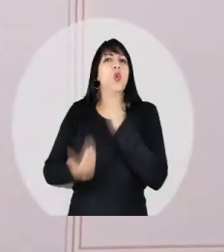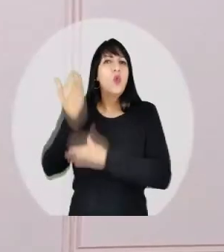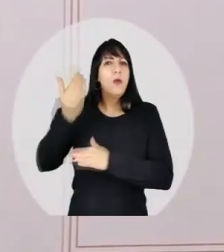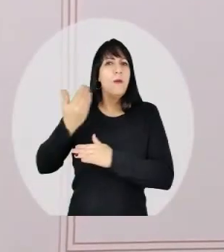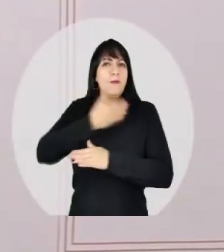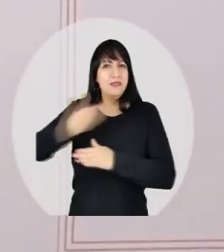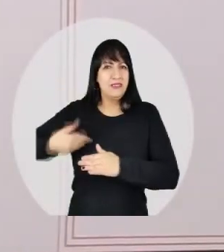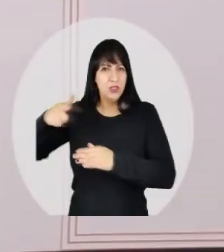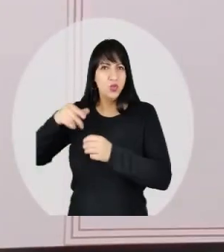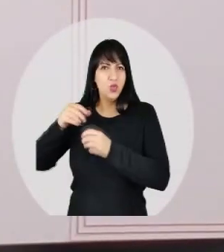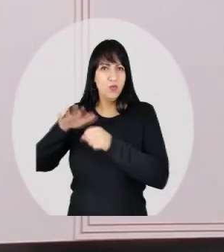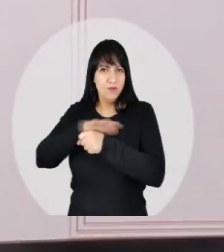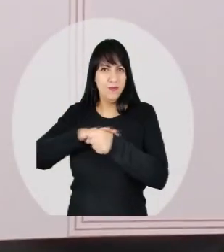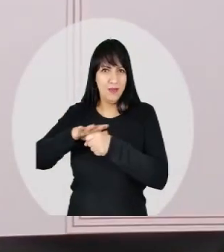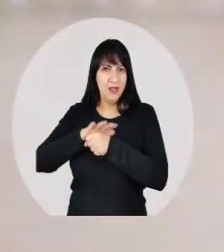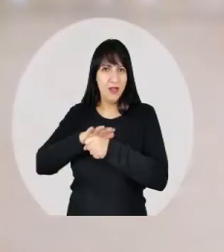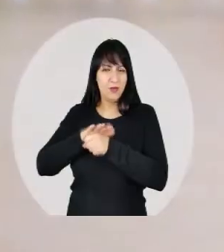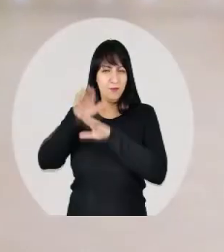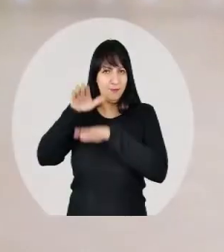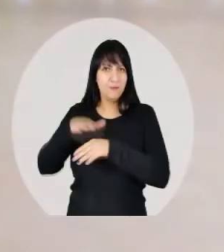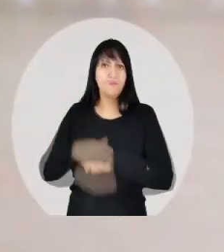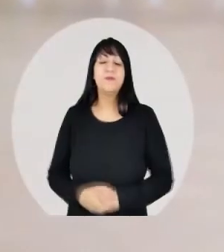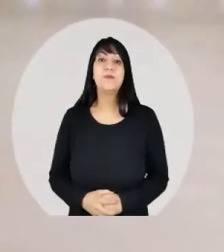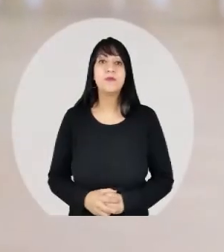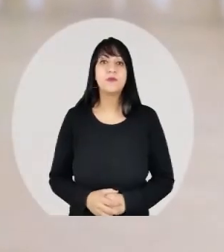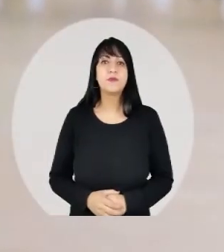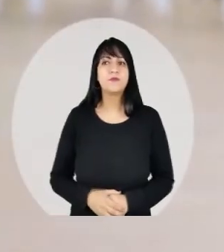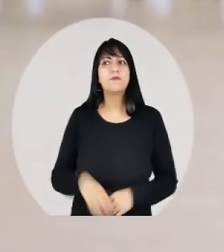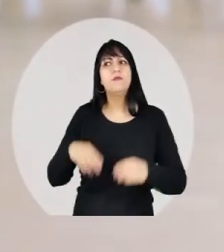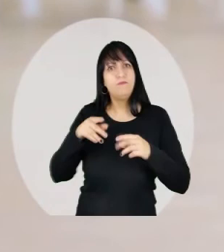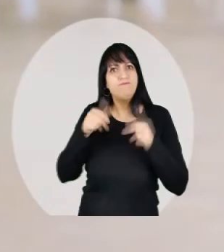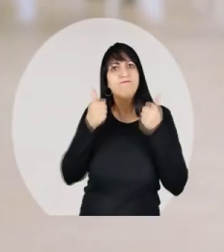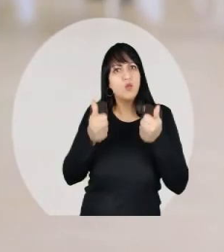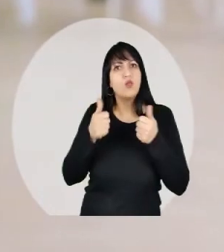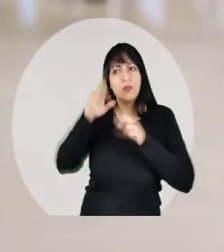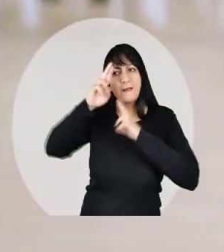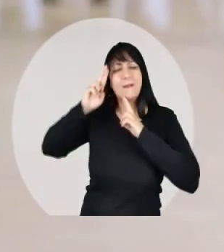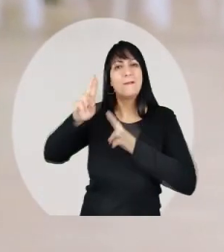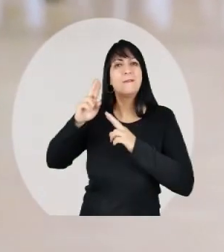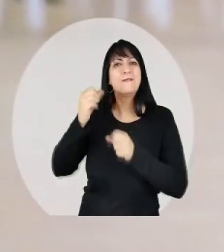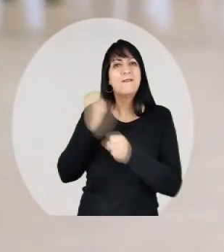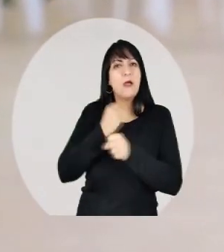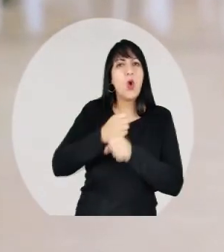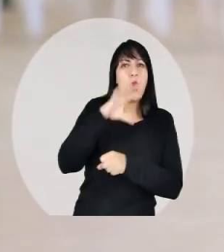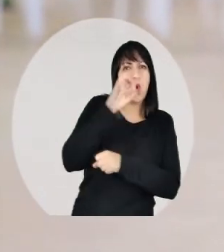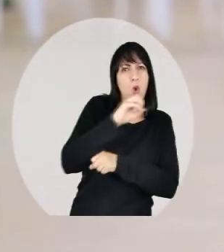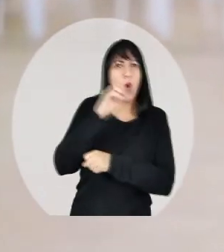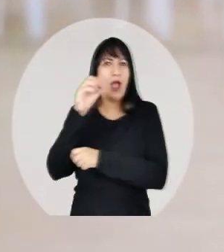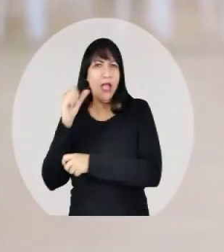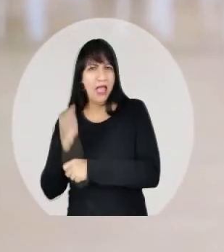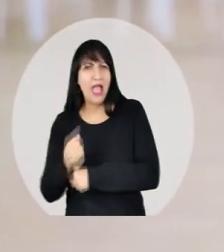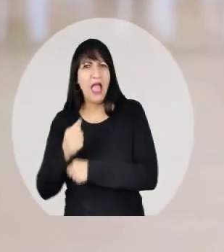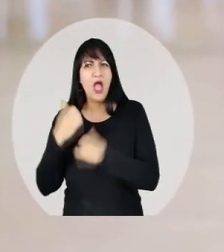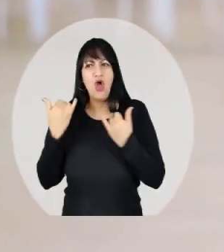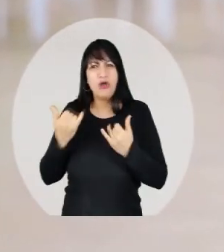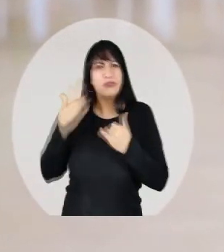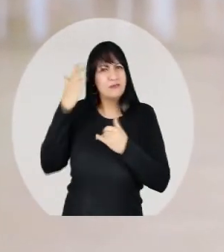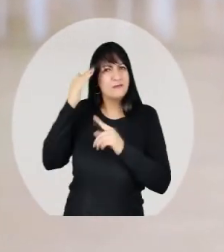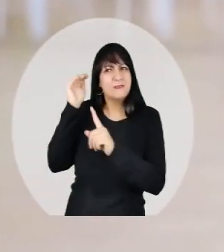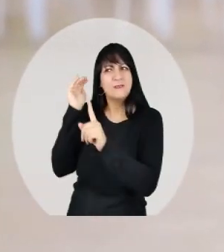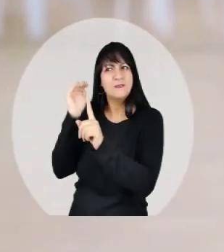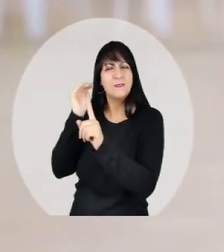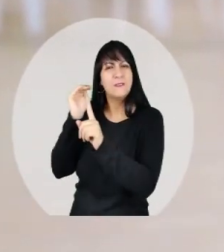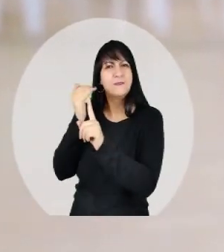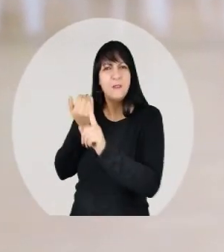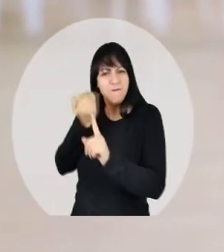juntas de acción comunal. Es importantísimo que se reconozca el trabajo comunitario, tanto las mujeres como los hombres. Hoy en día nos damos